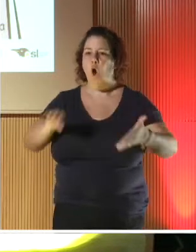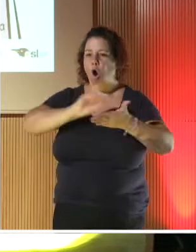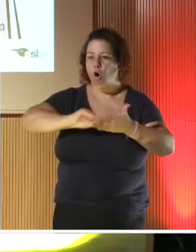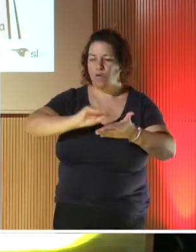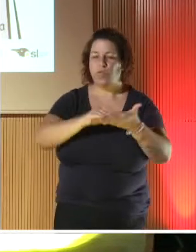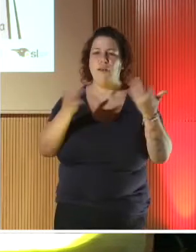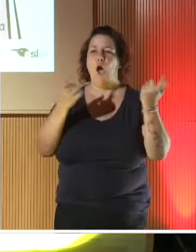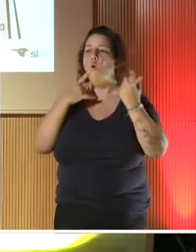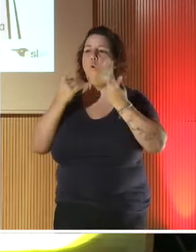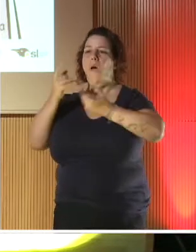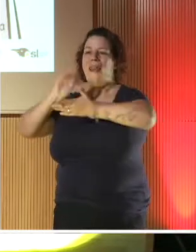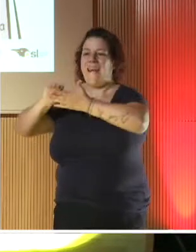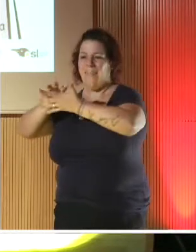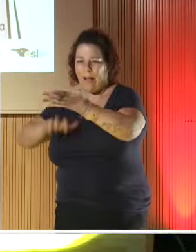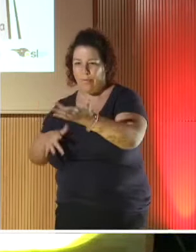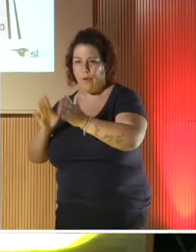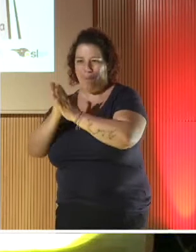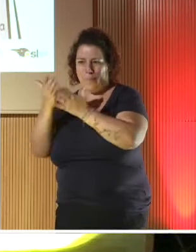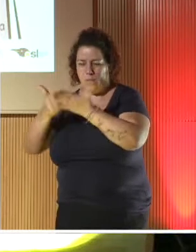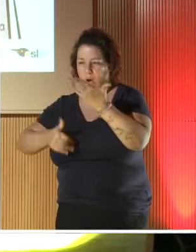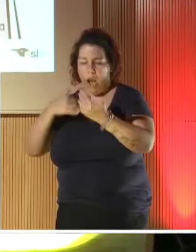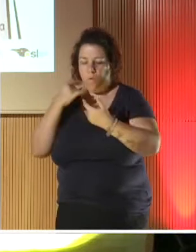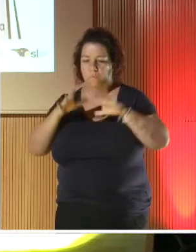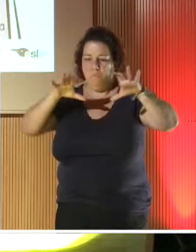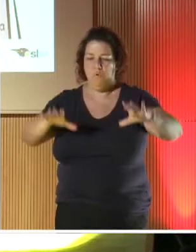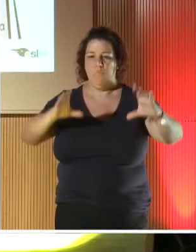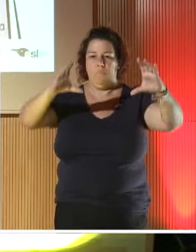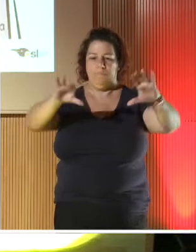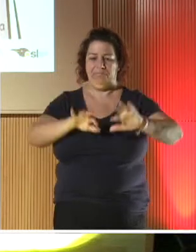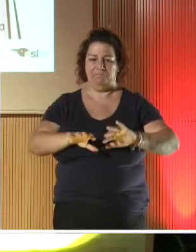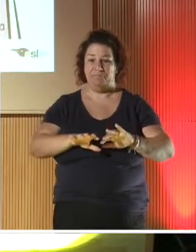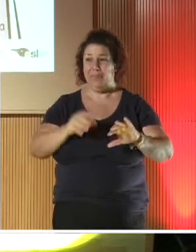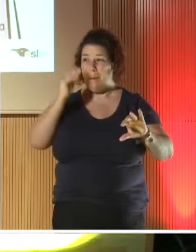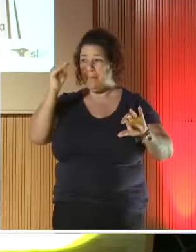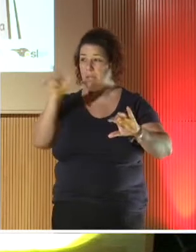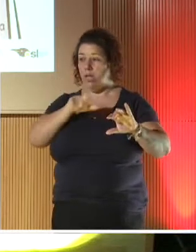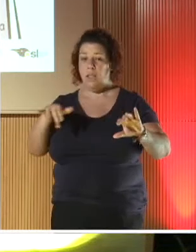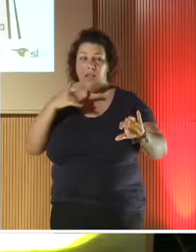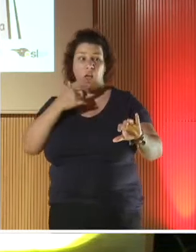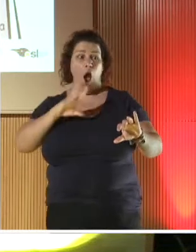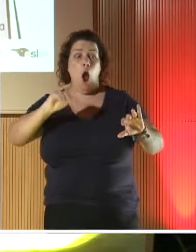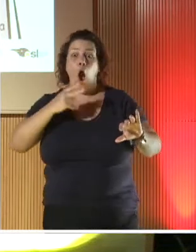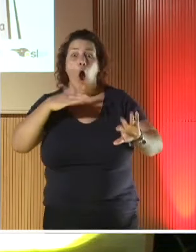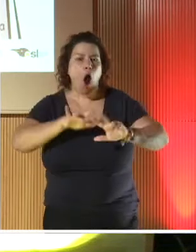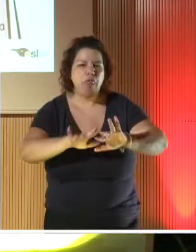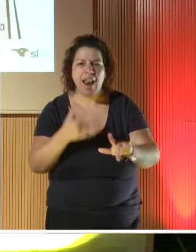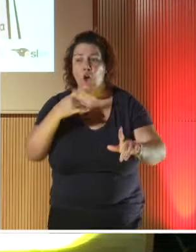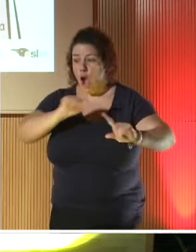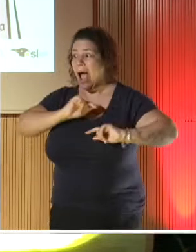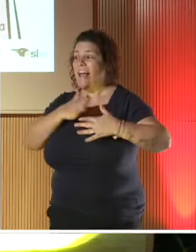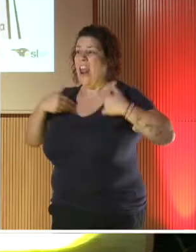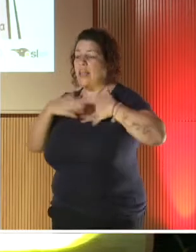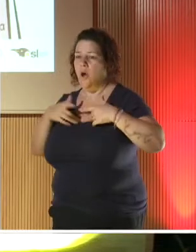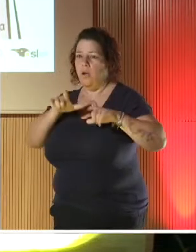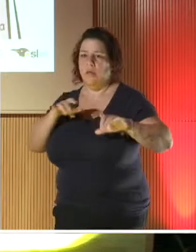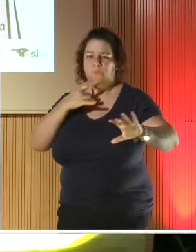una redacción, en cualquier sitio, ¿vale? ¿Vosotros pensáis que todo el mundo dijo, ostras, qué chulo un ordenador, pues mami otro? ¿O estaría la gente